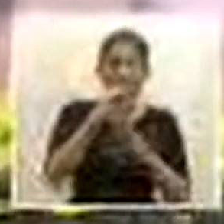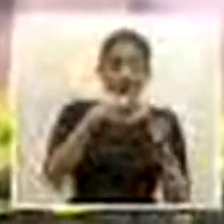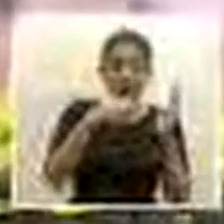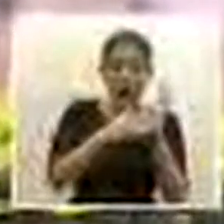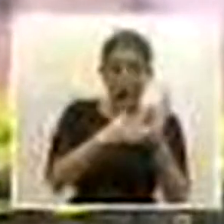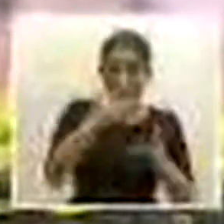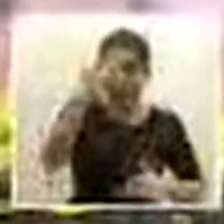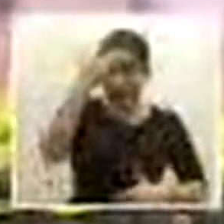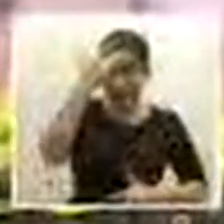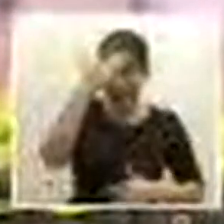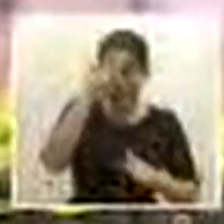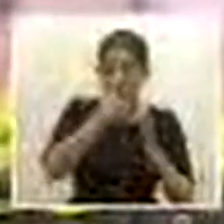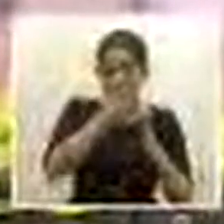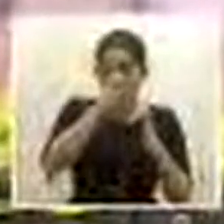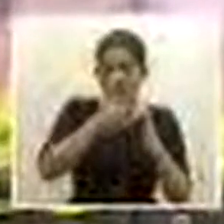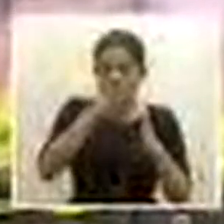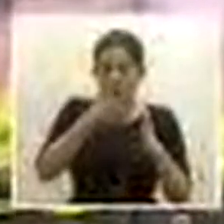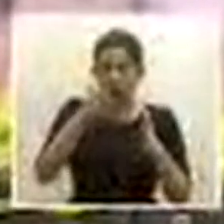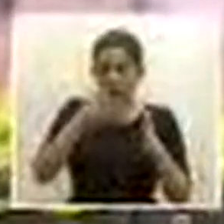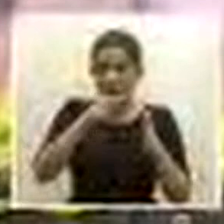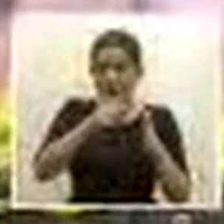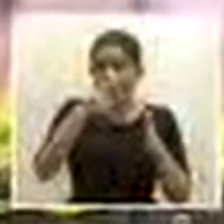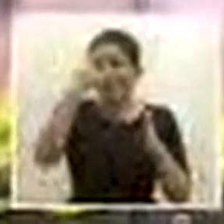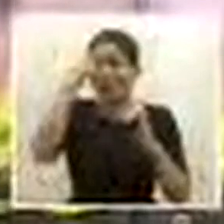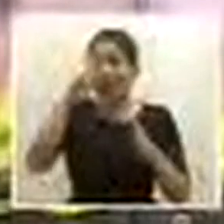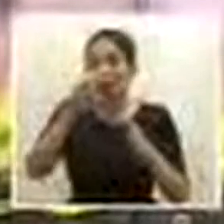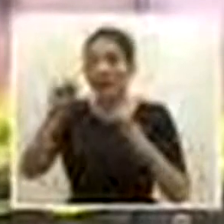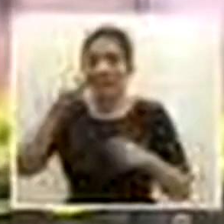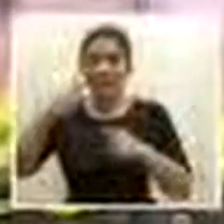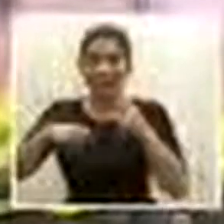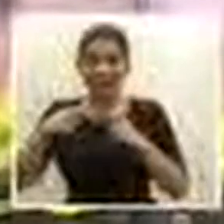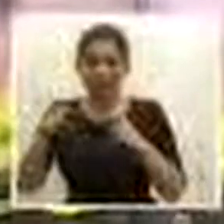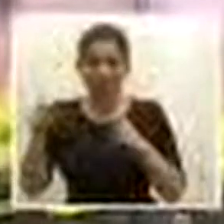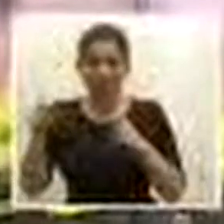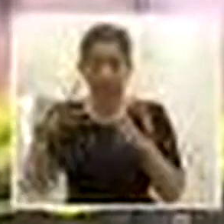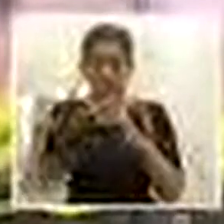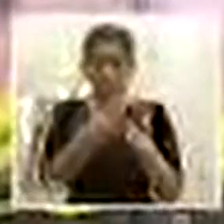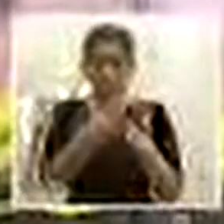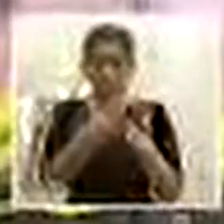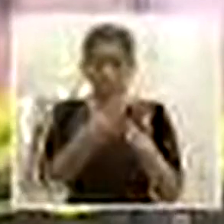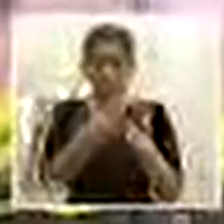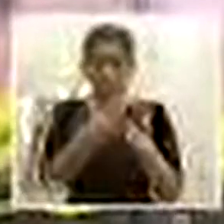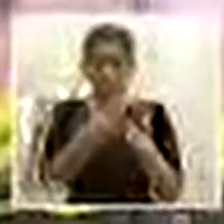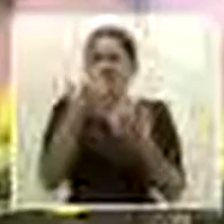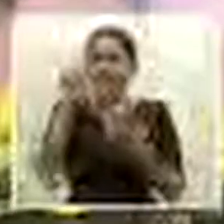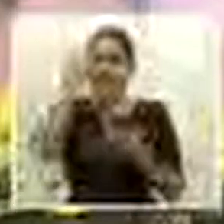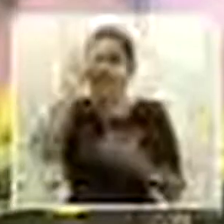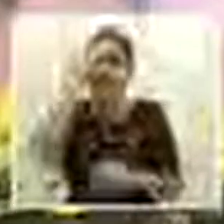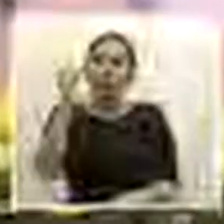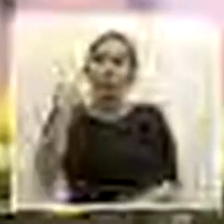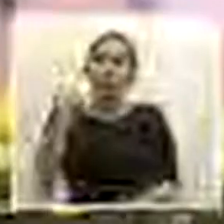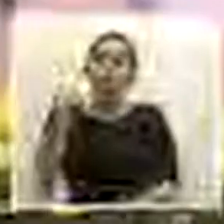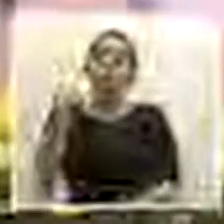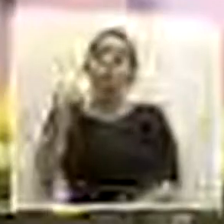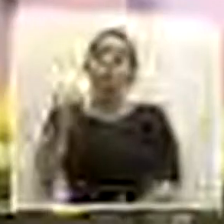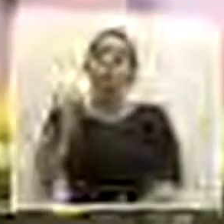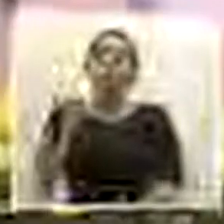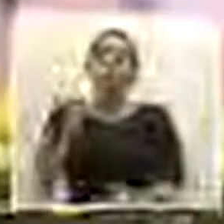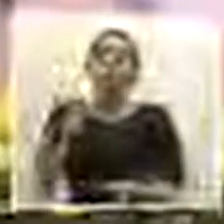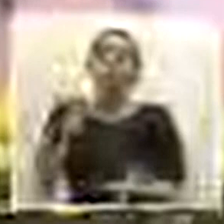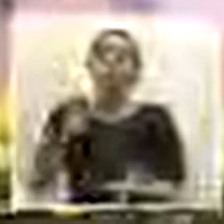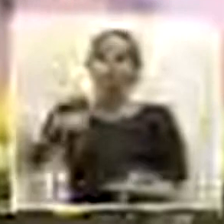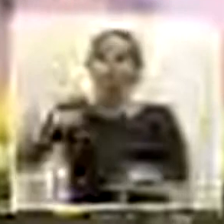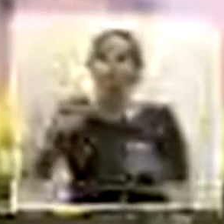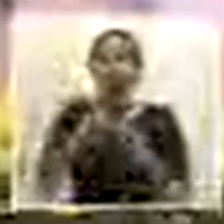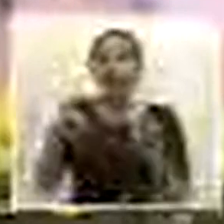casos para el mes de septiembre. Queríamos saber o si más bien no están